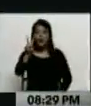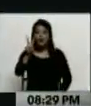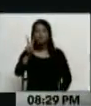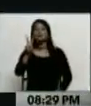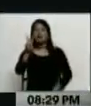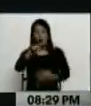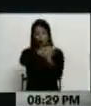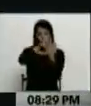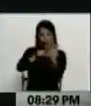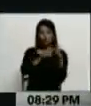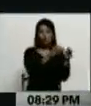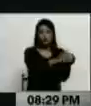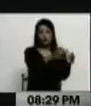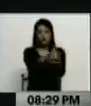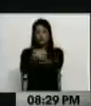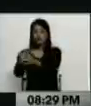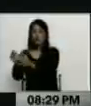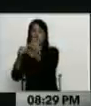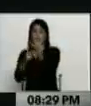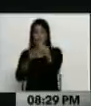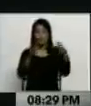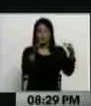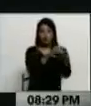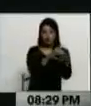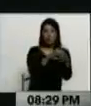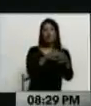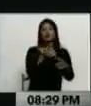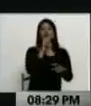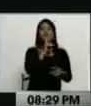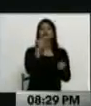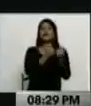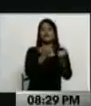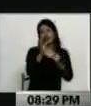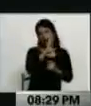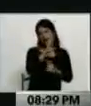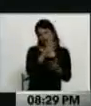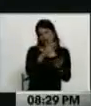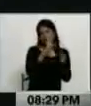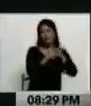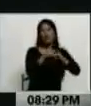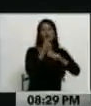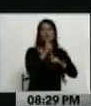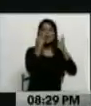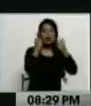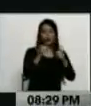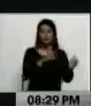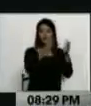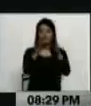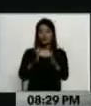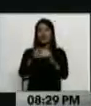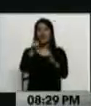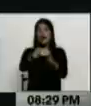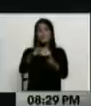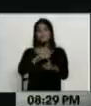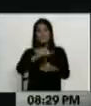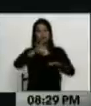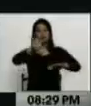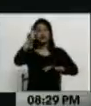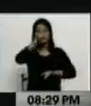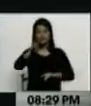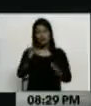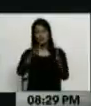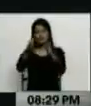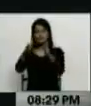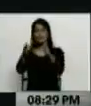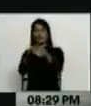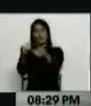participación de cuatro equipos cervecería Caracas son los actuales leones Navegantes al Magallanes sabios del Vargas y Patriotas de Venezuela aquí me